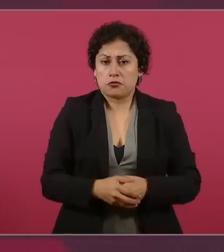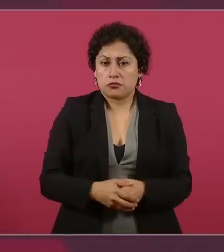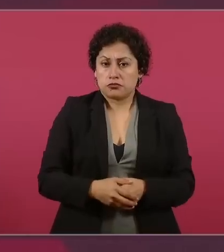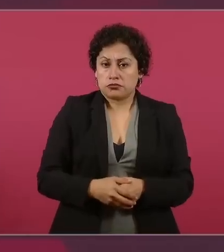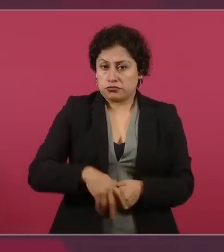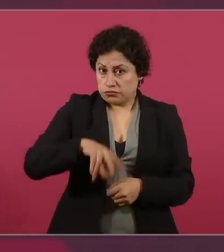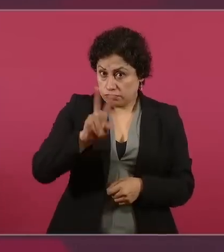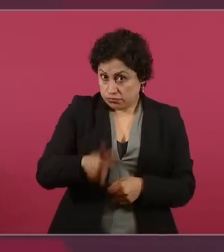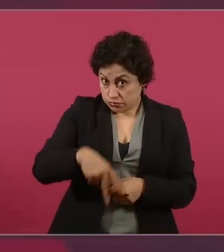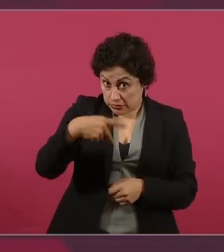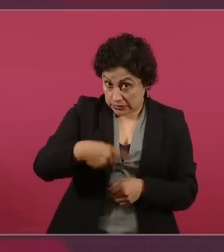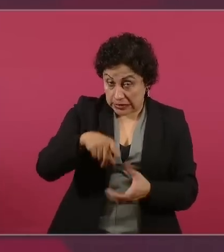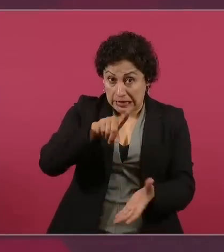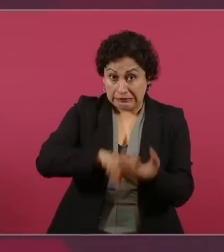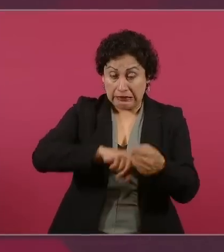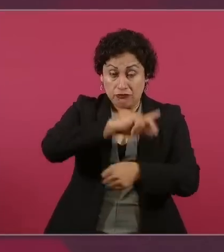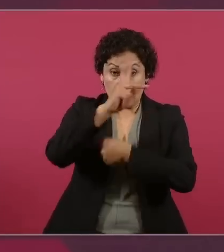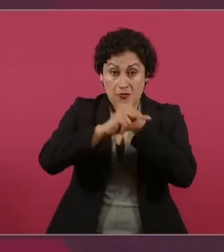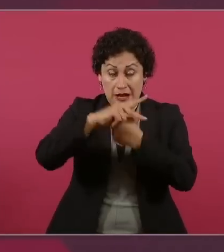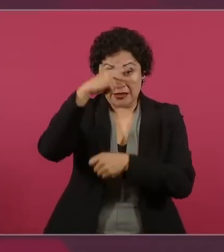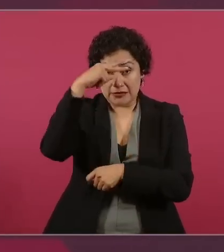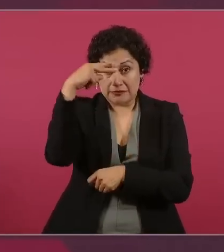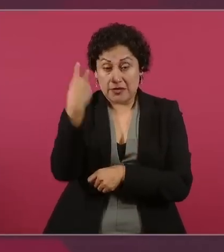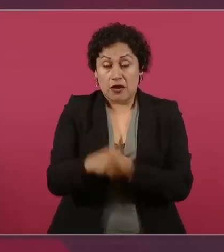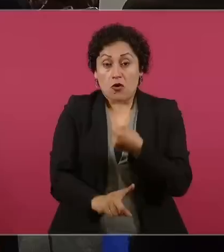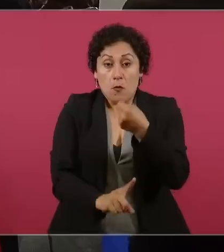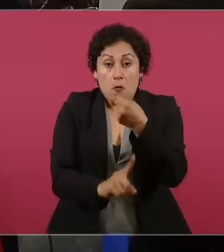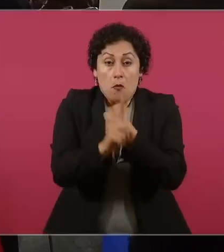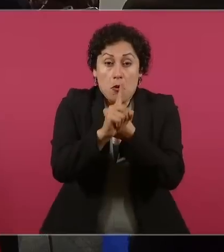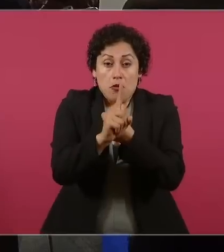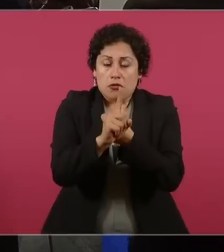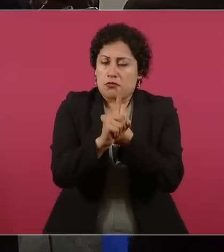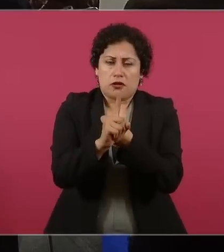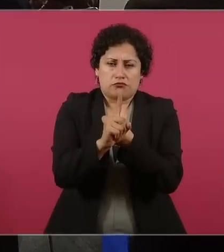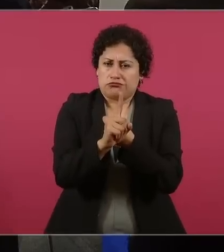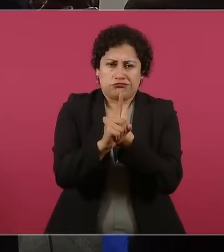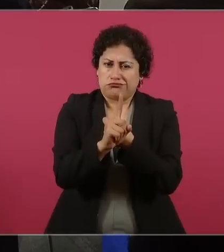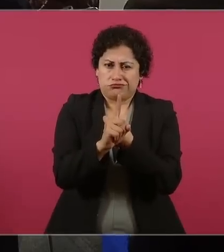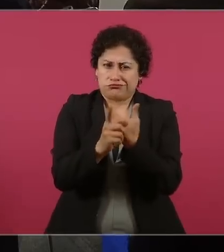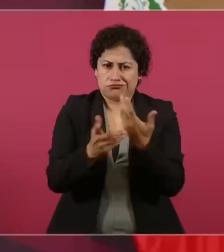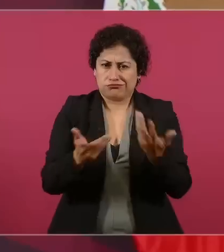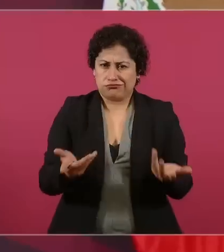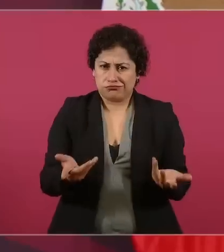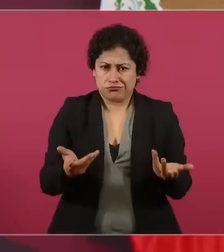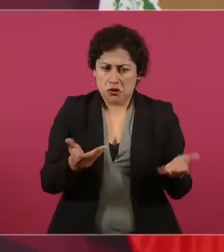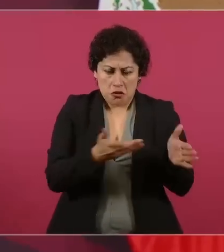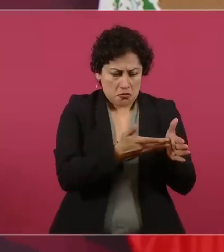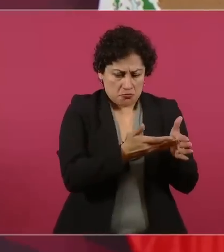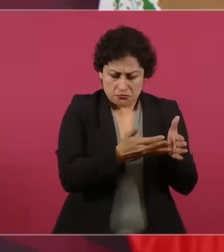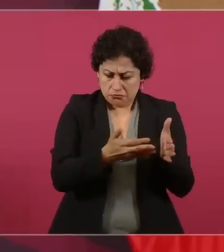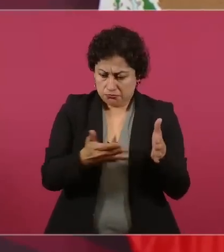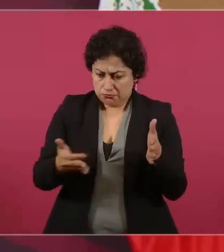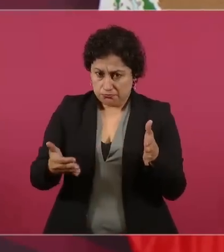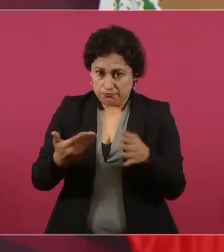ninguna crisis interna como en otros tiempos, ni vamos a tener,